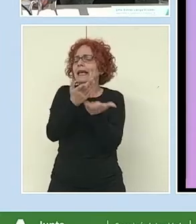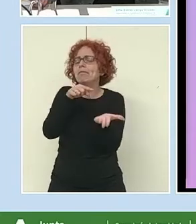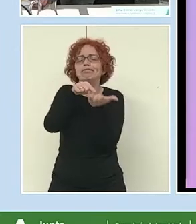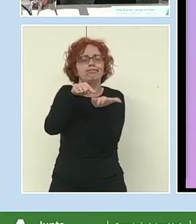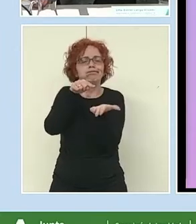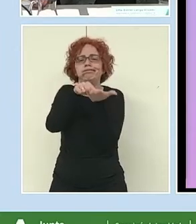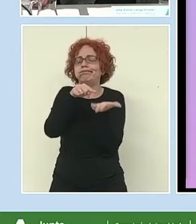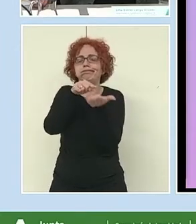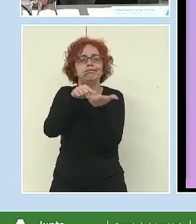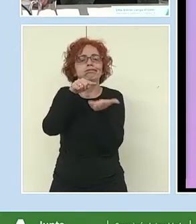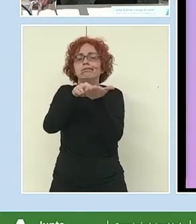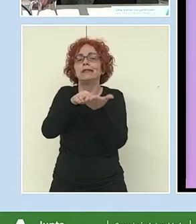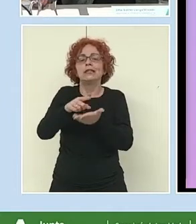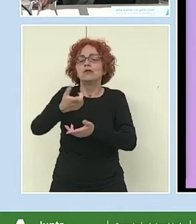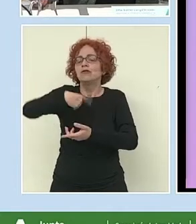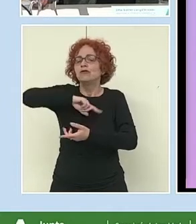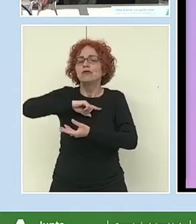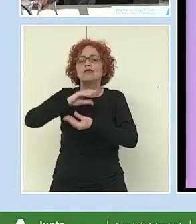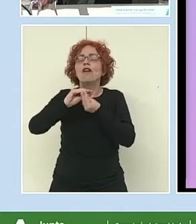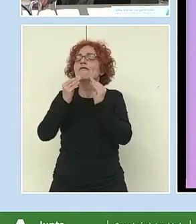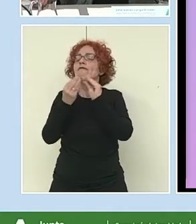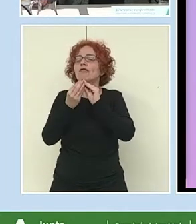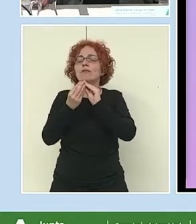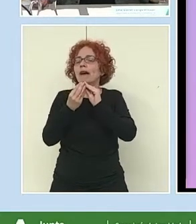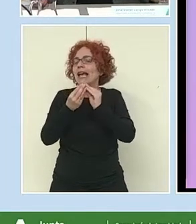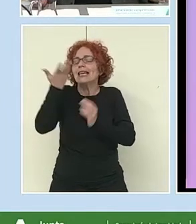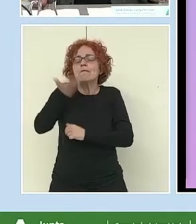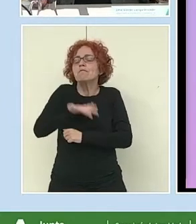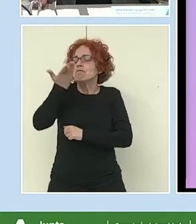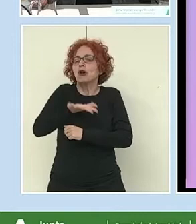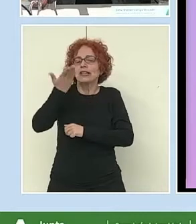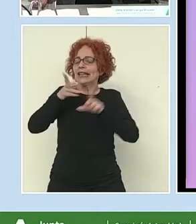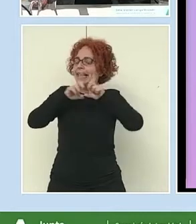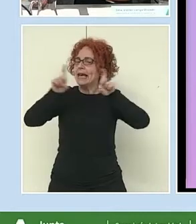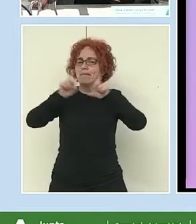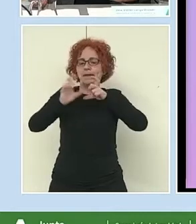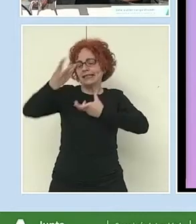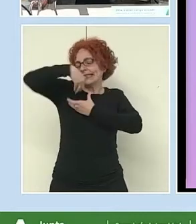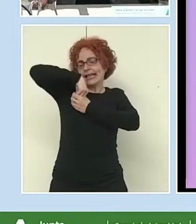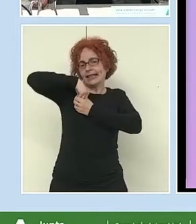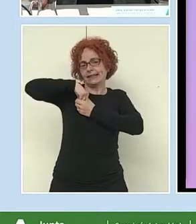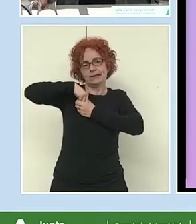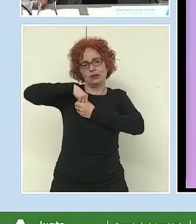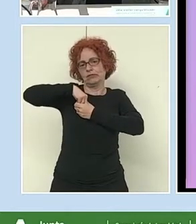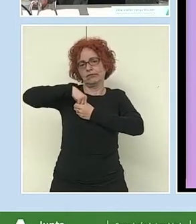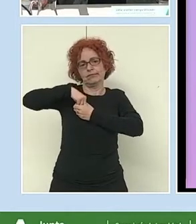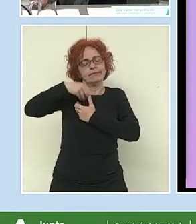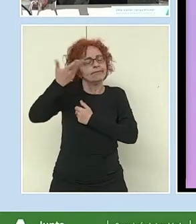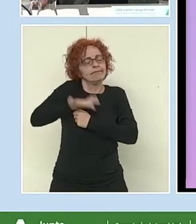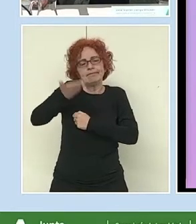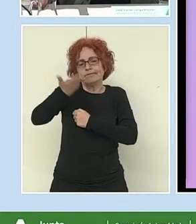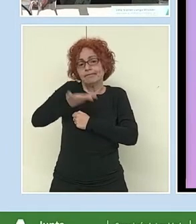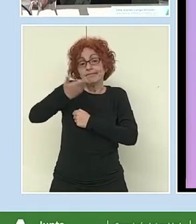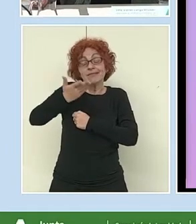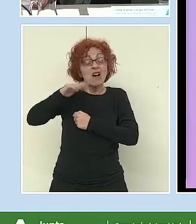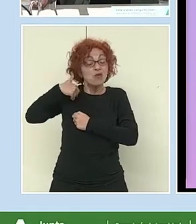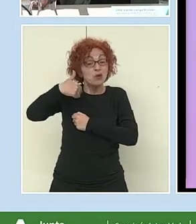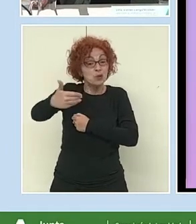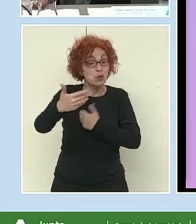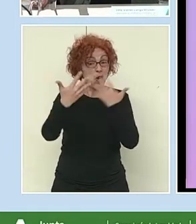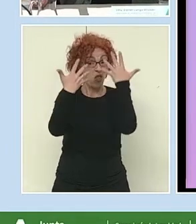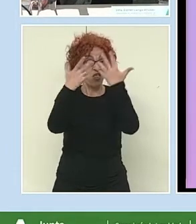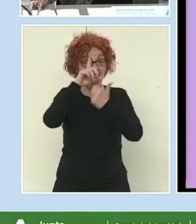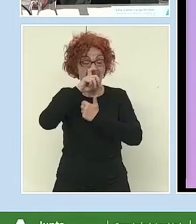un activo estratégico por las empresas. Simplemente los próximos 10 años, estos profesionales tendrán una